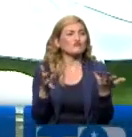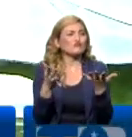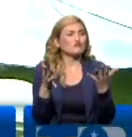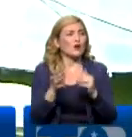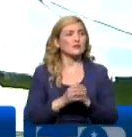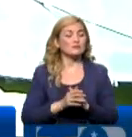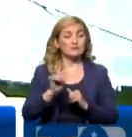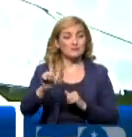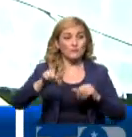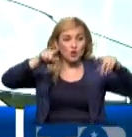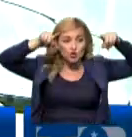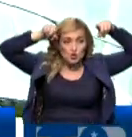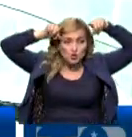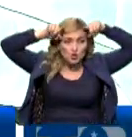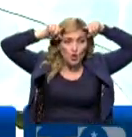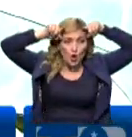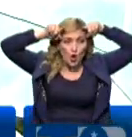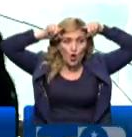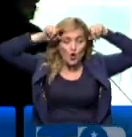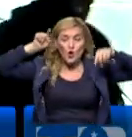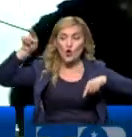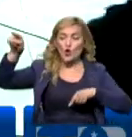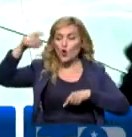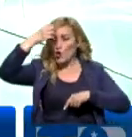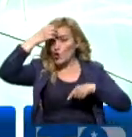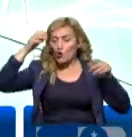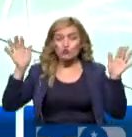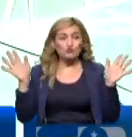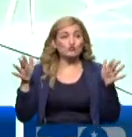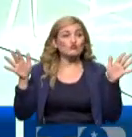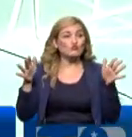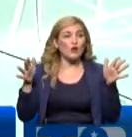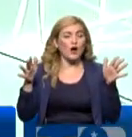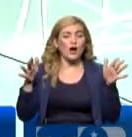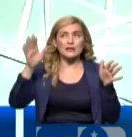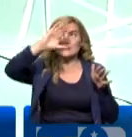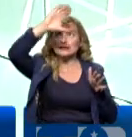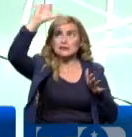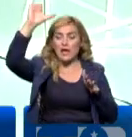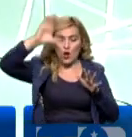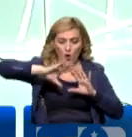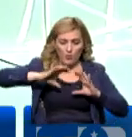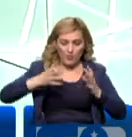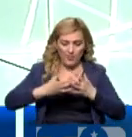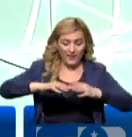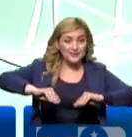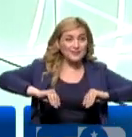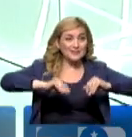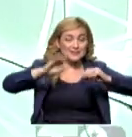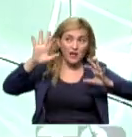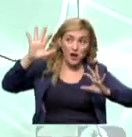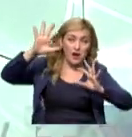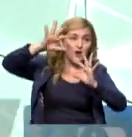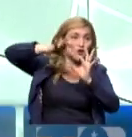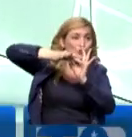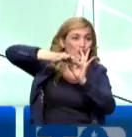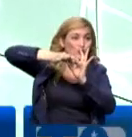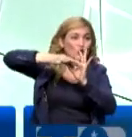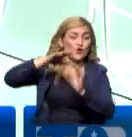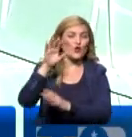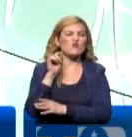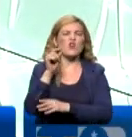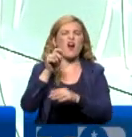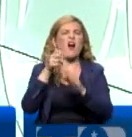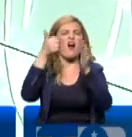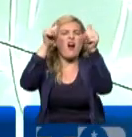une cielo y tierra del artista Giovanni Verde Soto. Fue hace pocos minutos cuando lo iluminaron tras las palabras de las